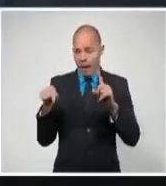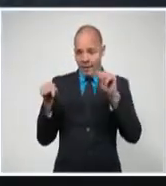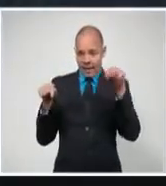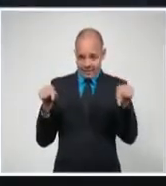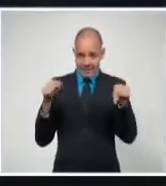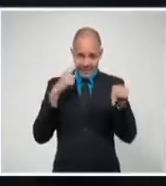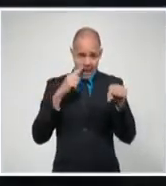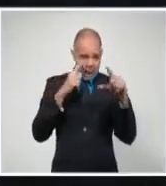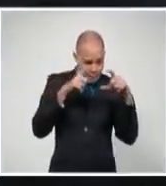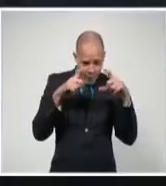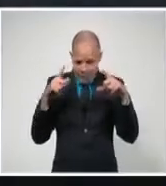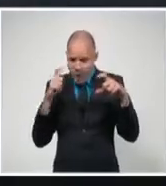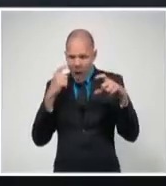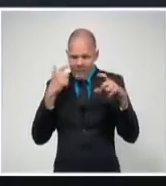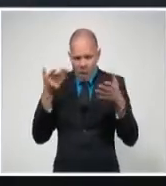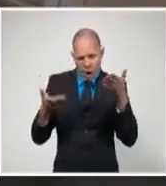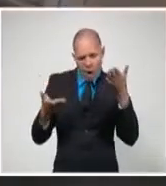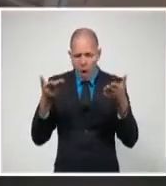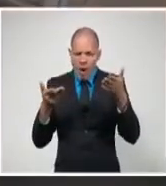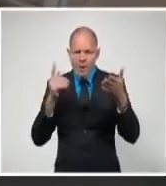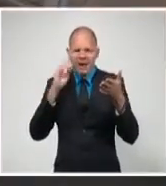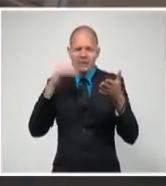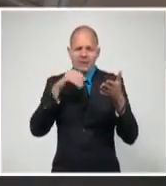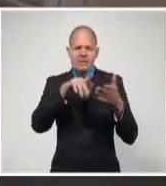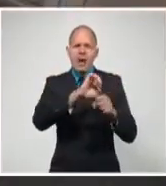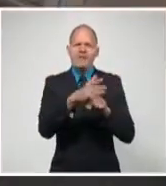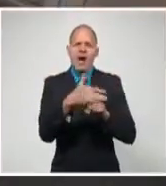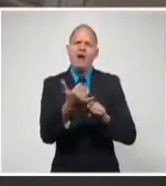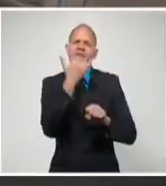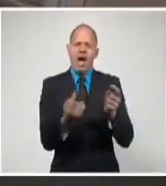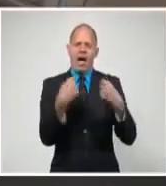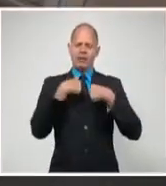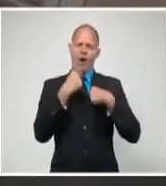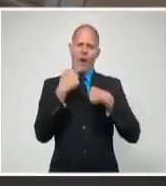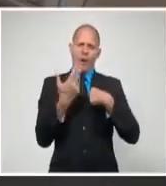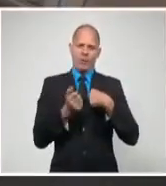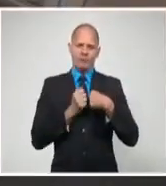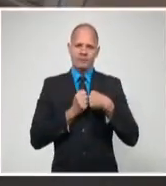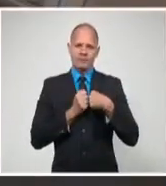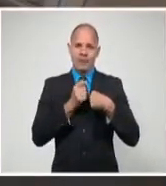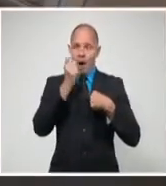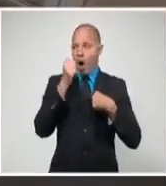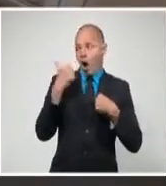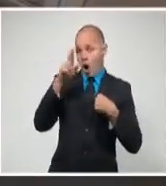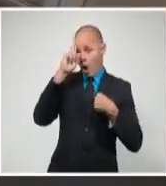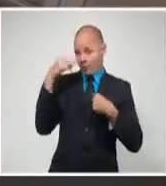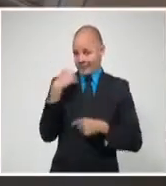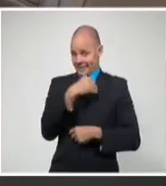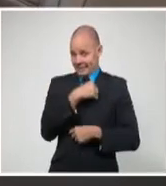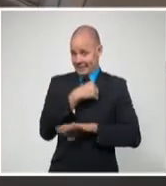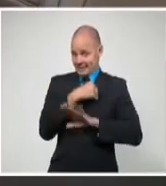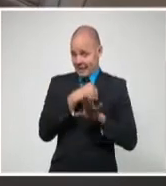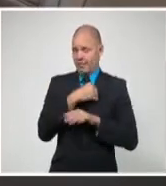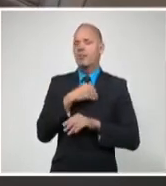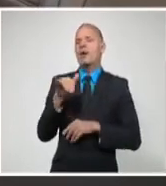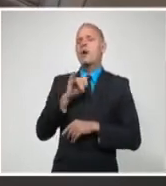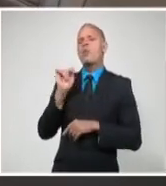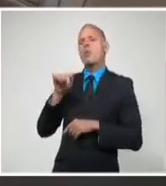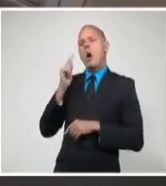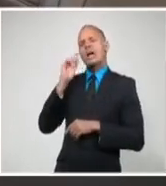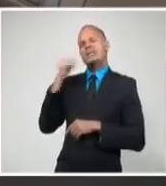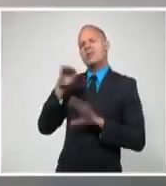El doctor Bryan, uno de los científicos que participó en este proceso, apuesta por el uso de las nanotecnologías para desarrollar